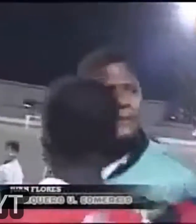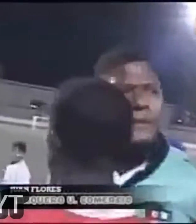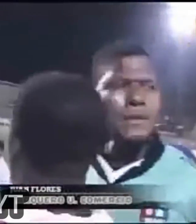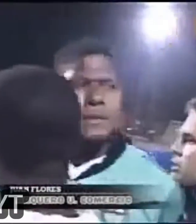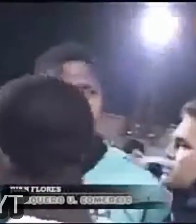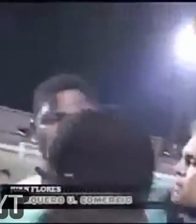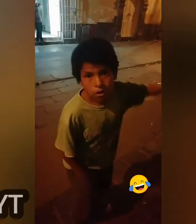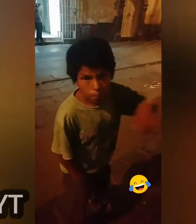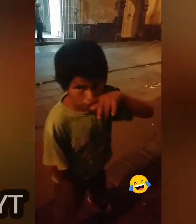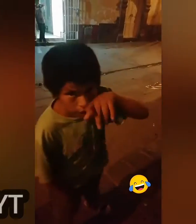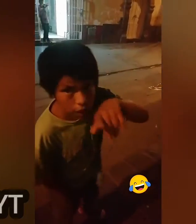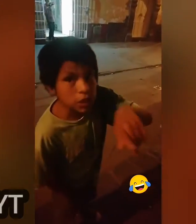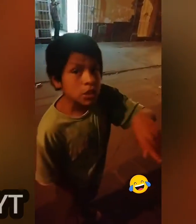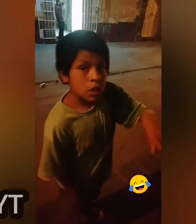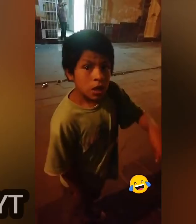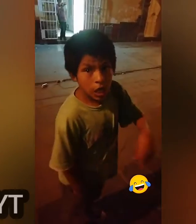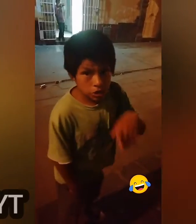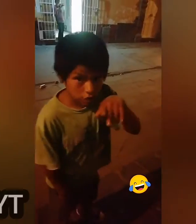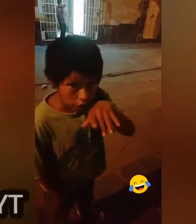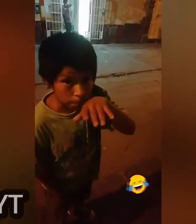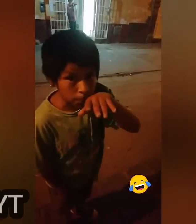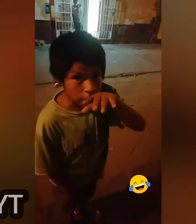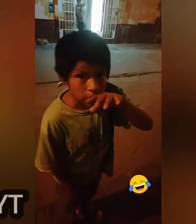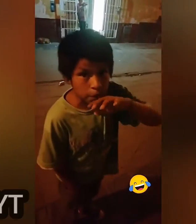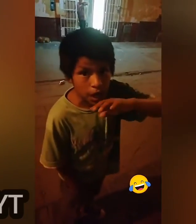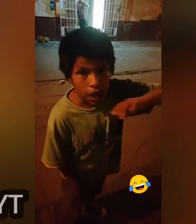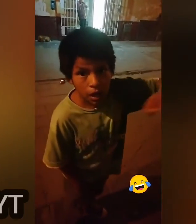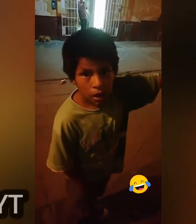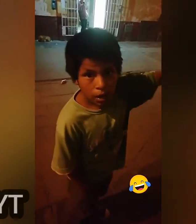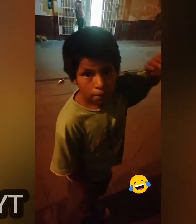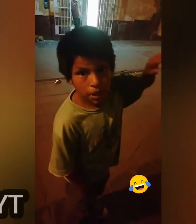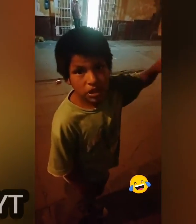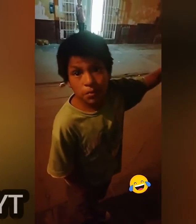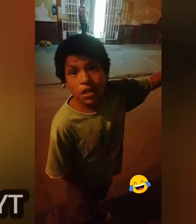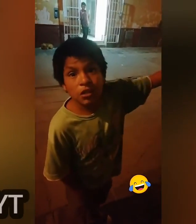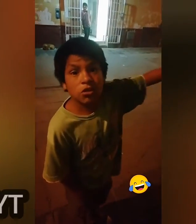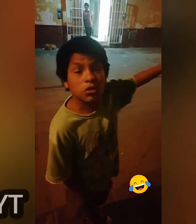madre! Publicas, esto